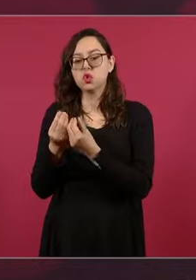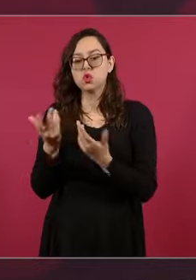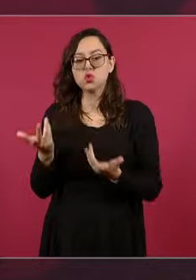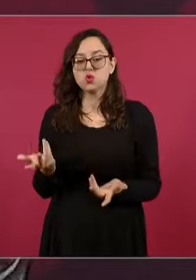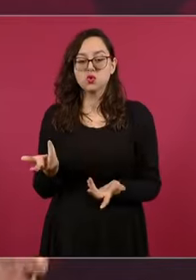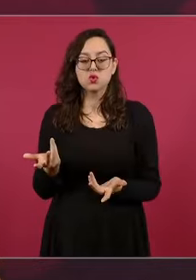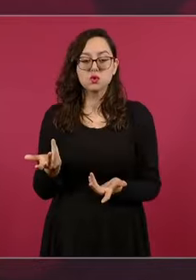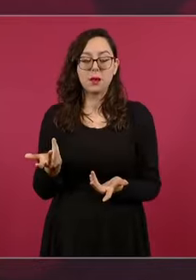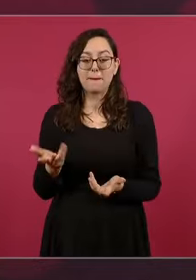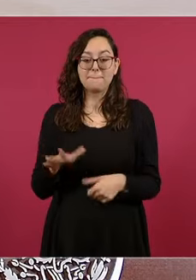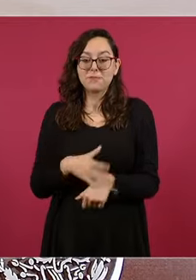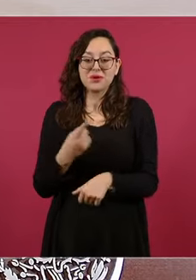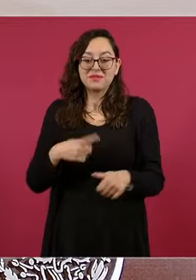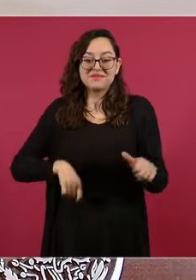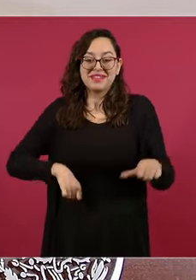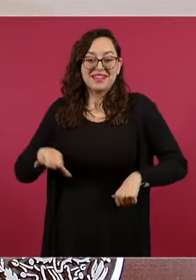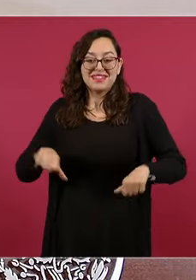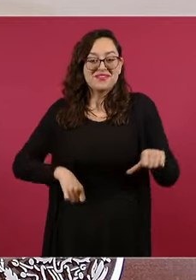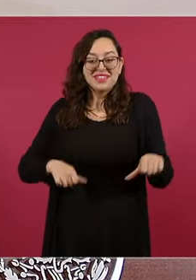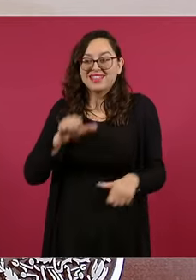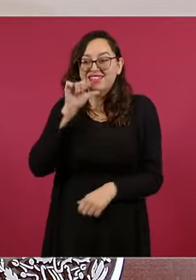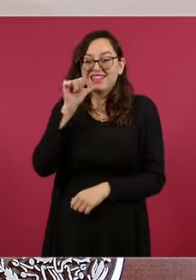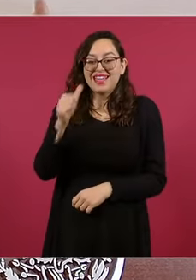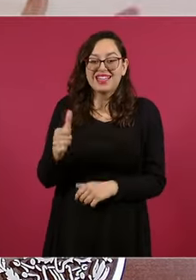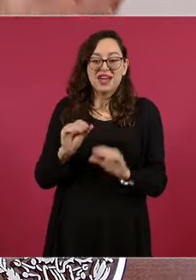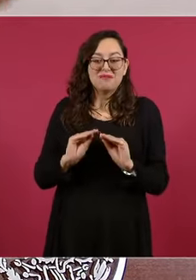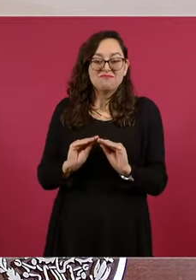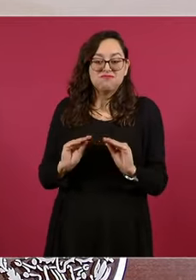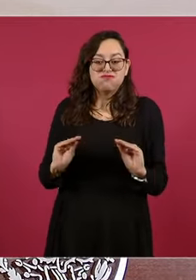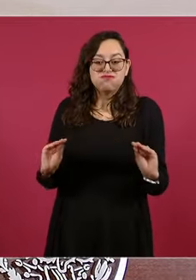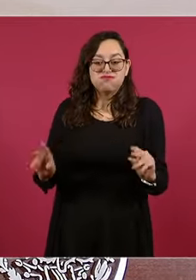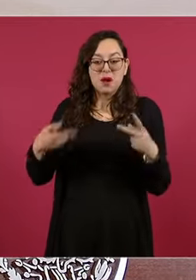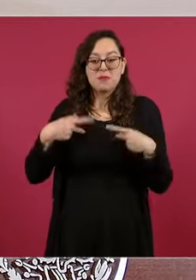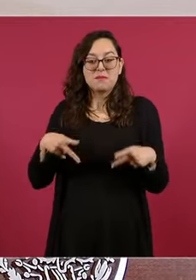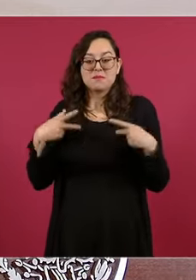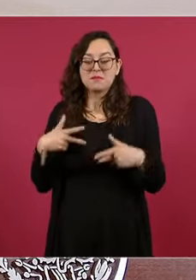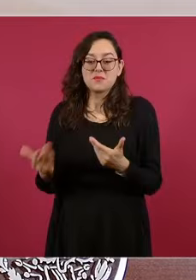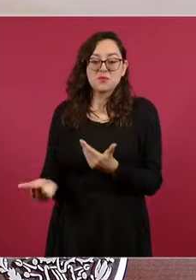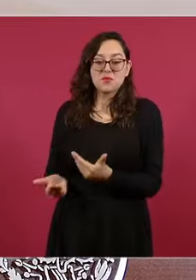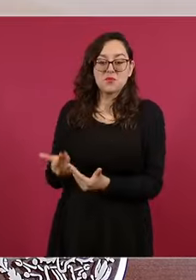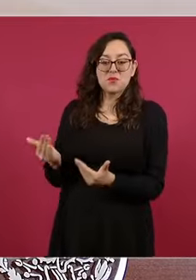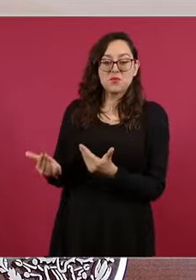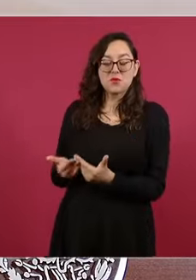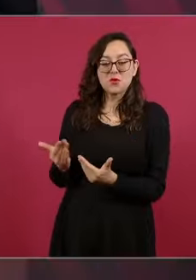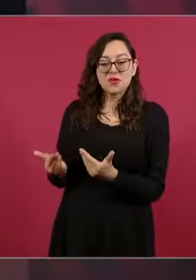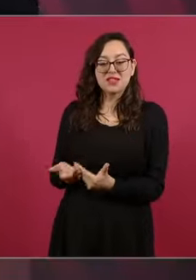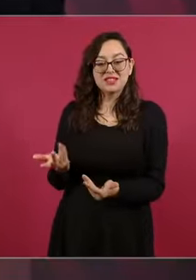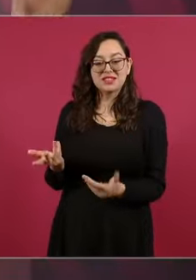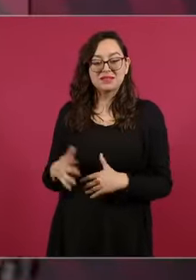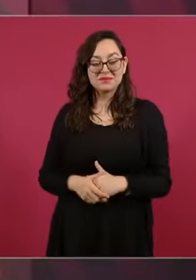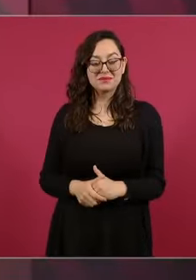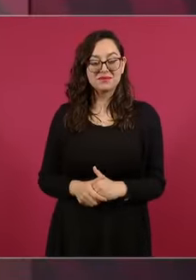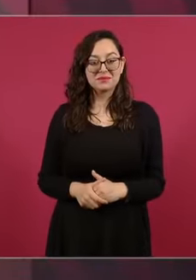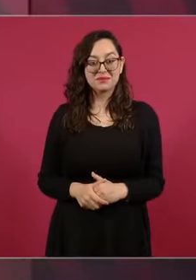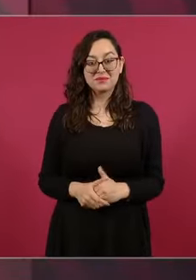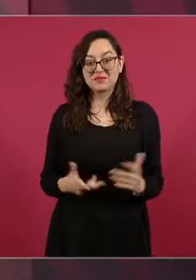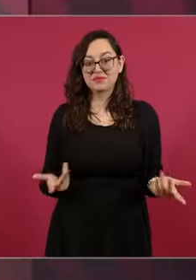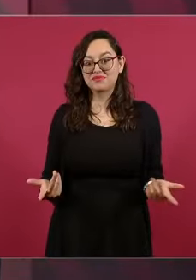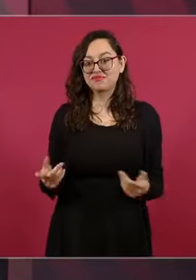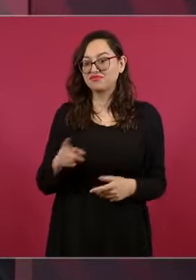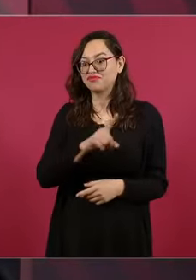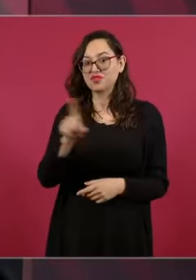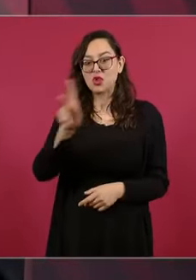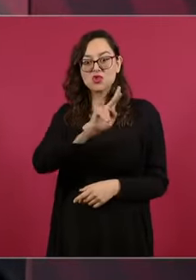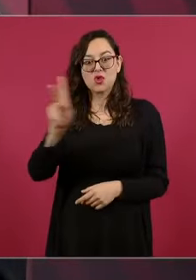no había mucha actividad, mucha gente. Me encuentro paisanos por todos lados